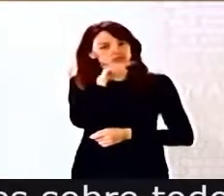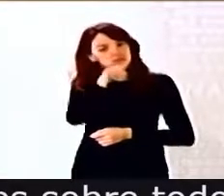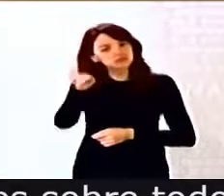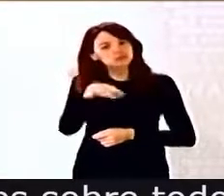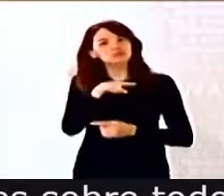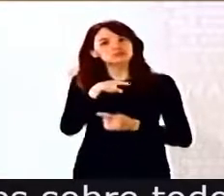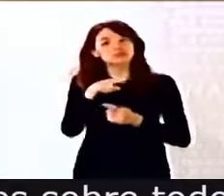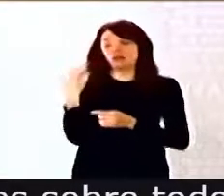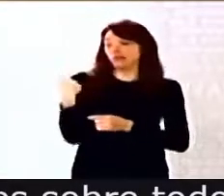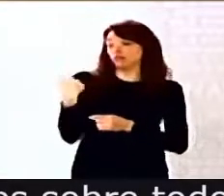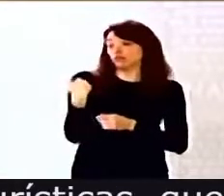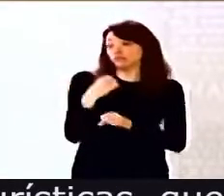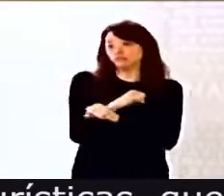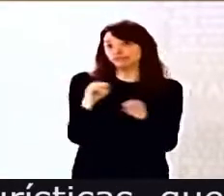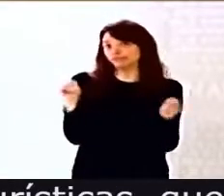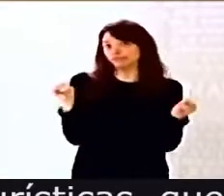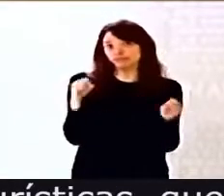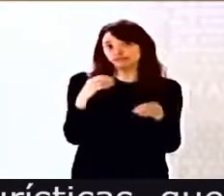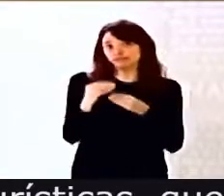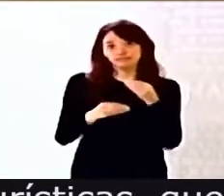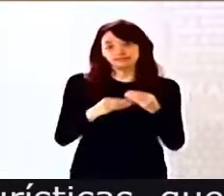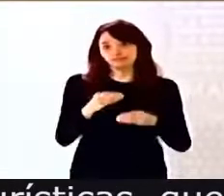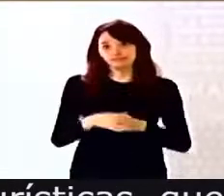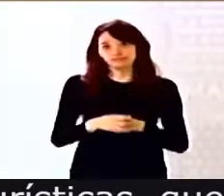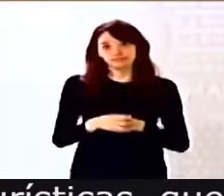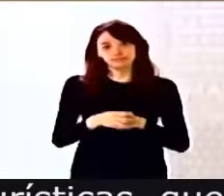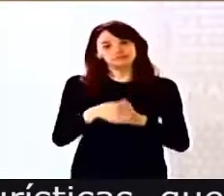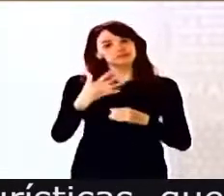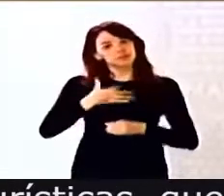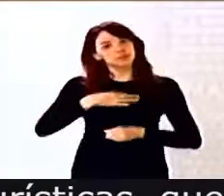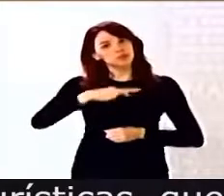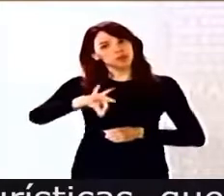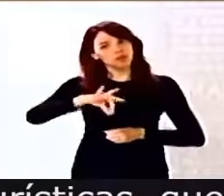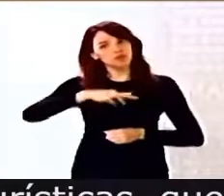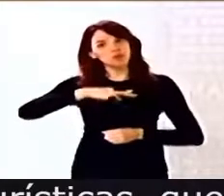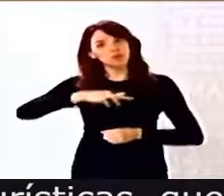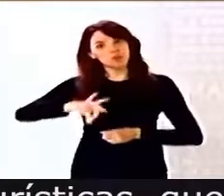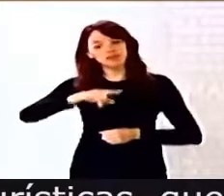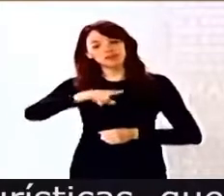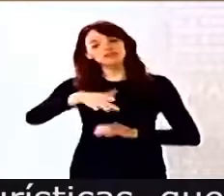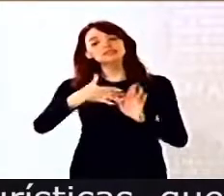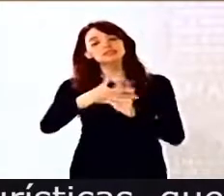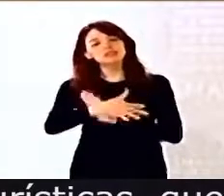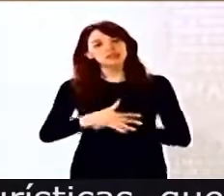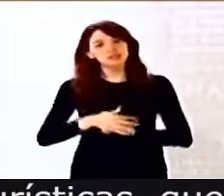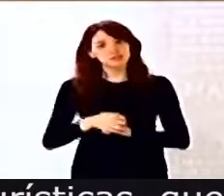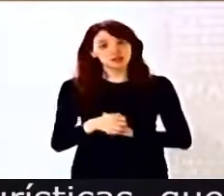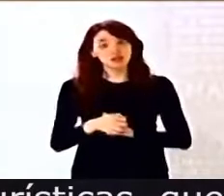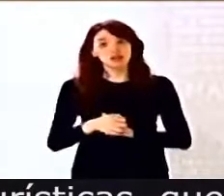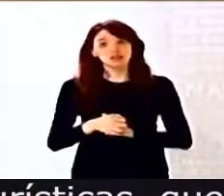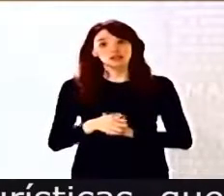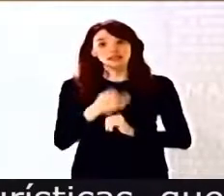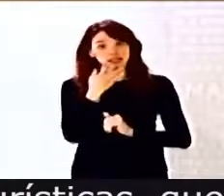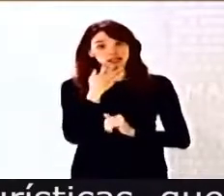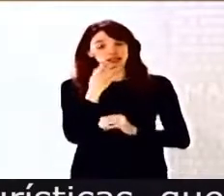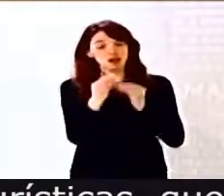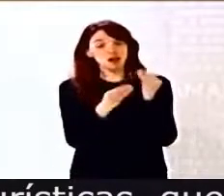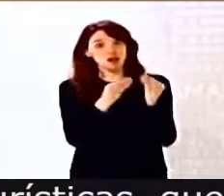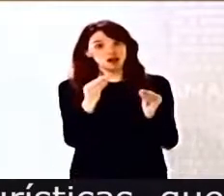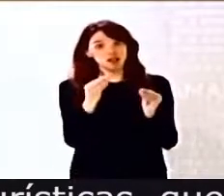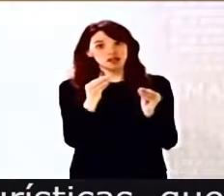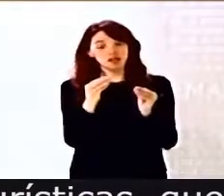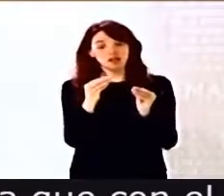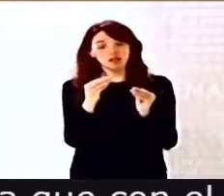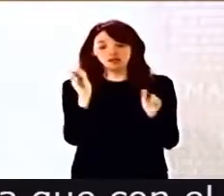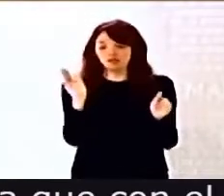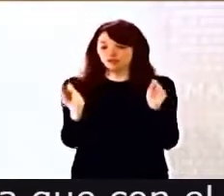no podíamos realizar. Y eso significará y significa que con el paso a la fase